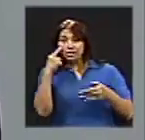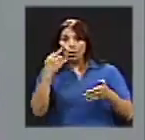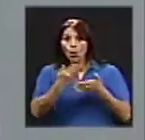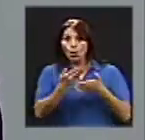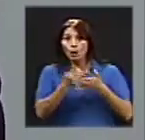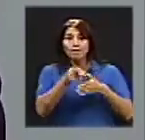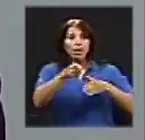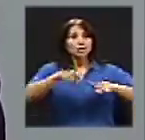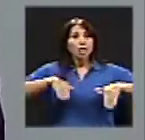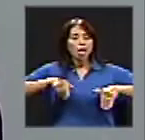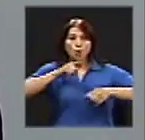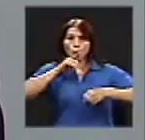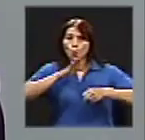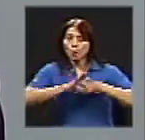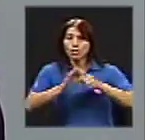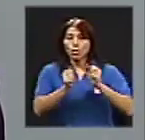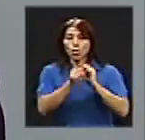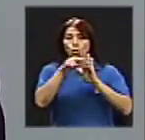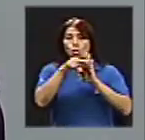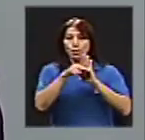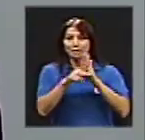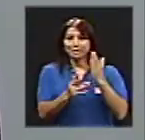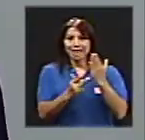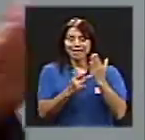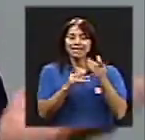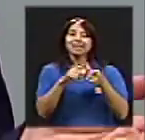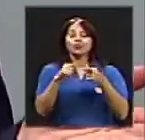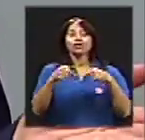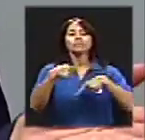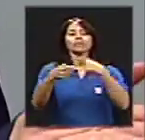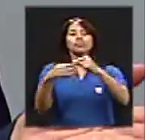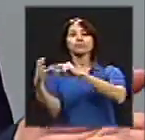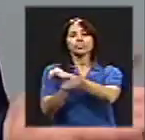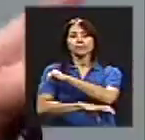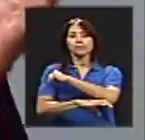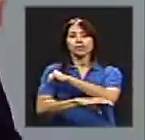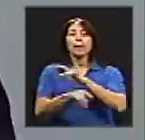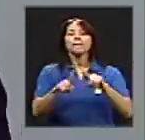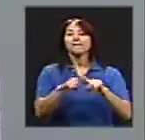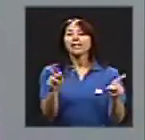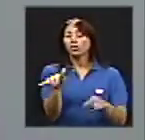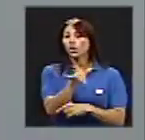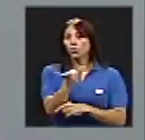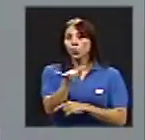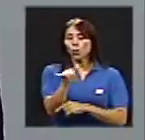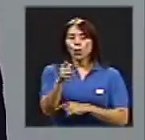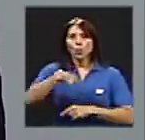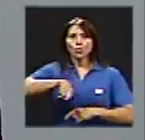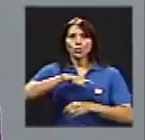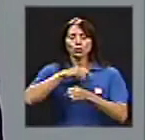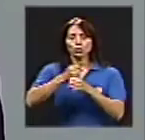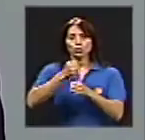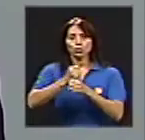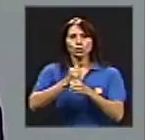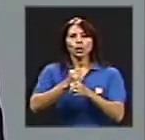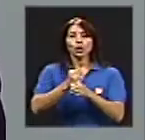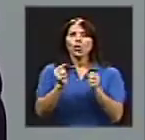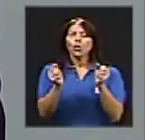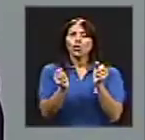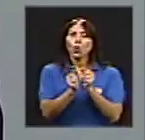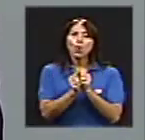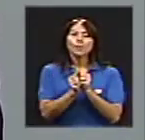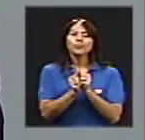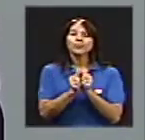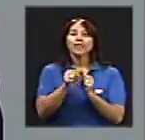que incumplieron las normas técnicas establecidas. Pero de igual manera estamos actuando en el caso del